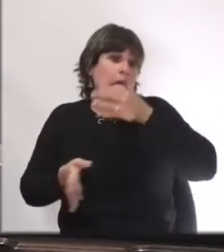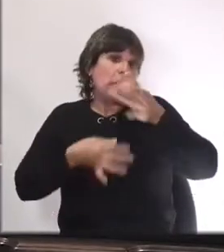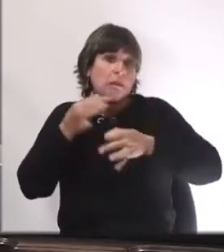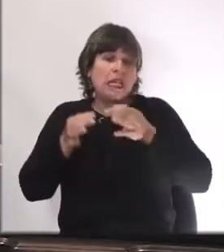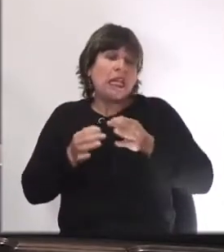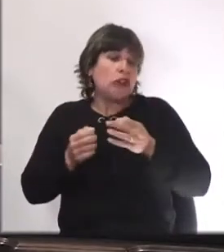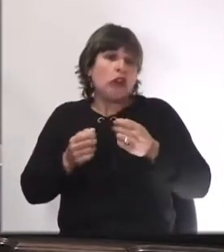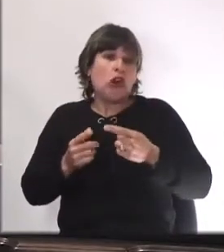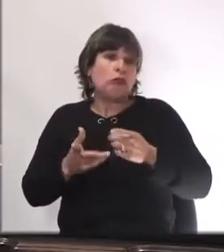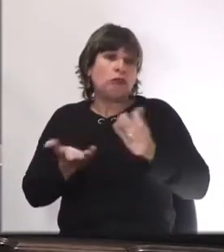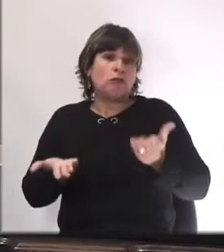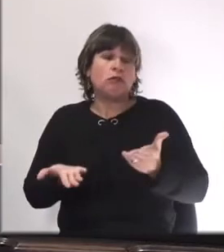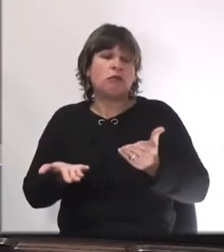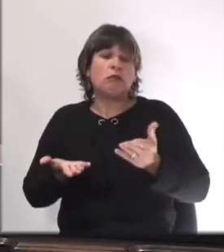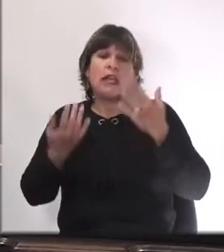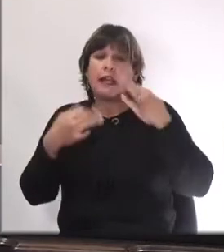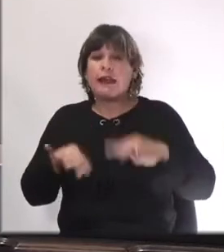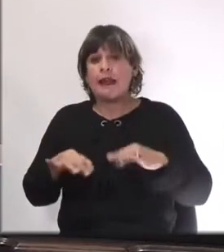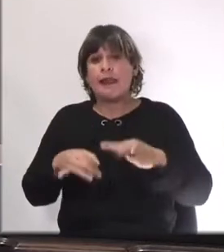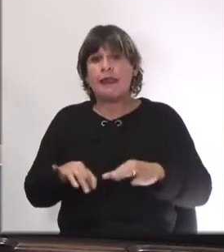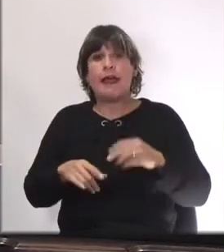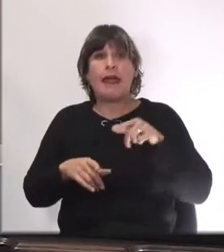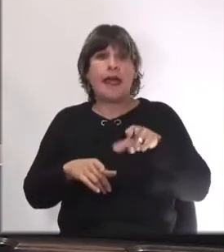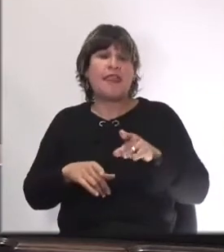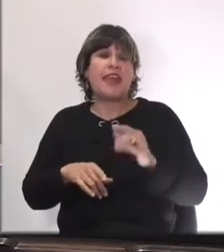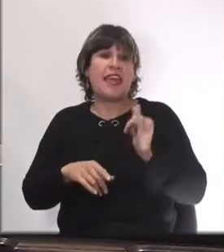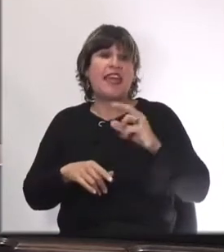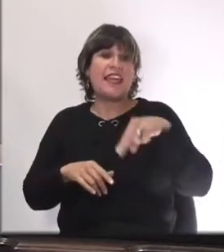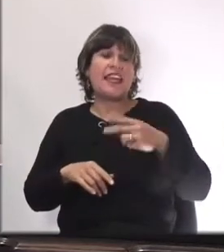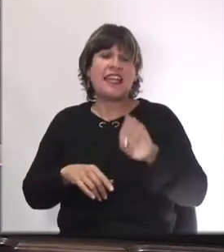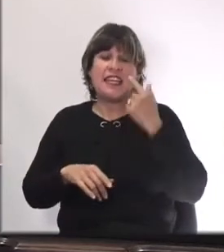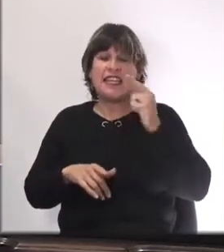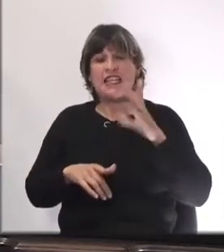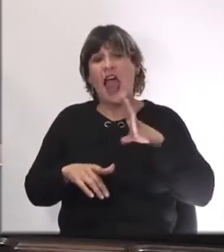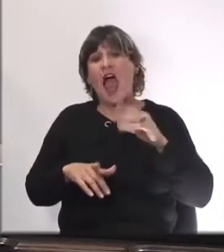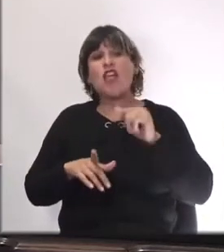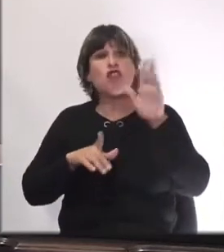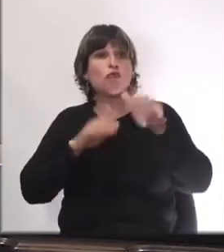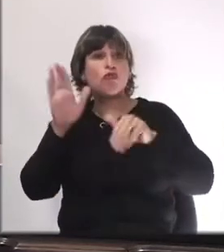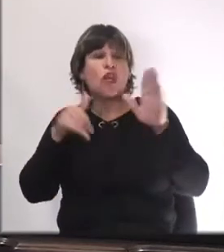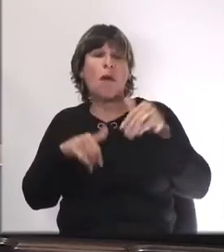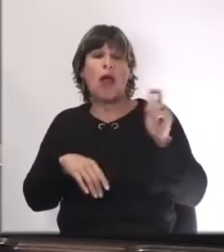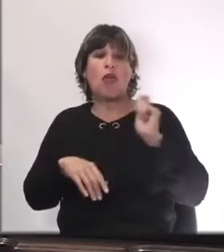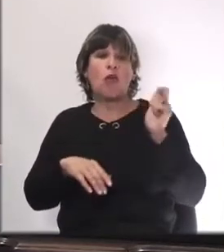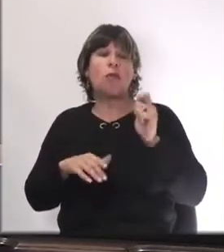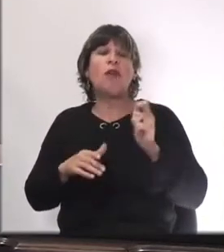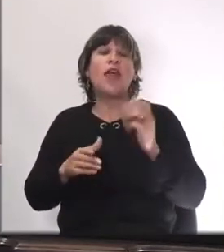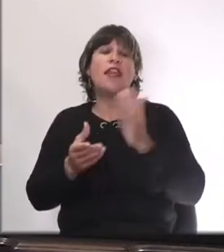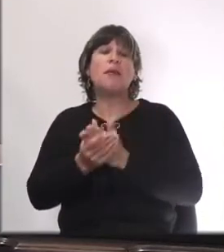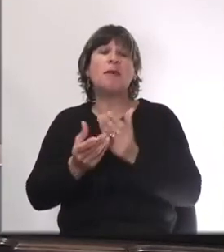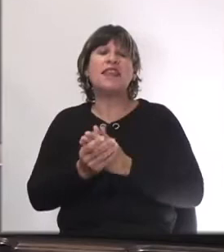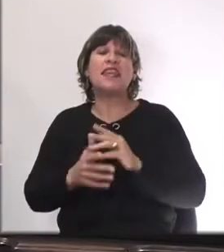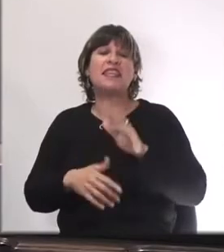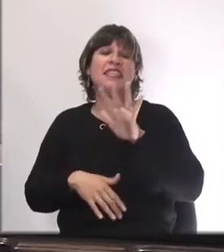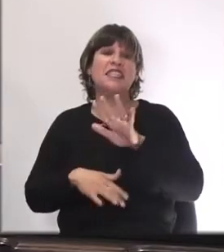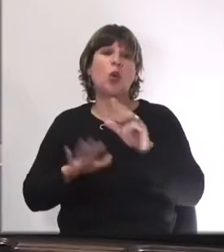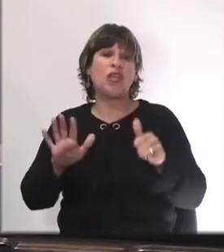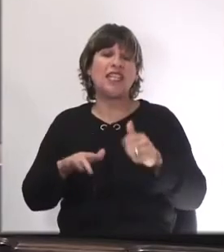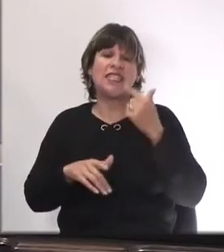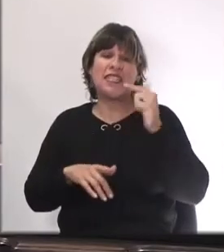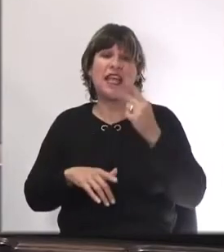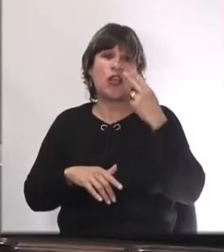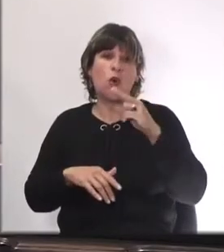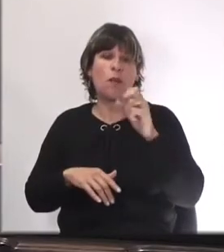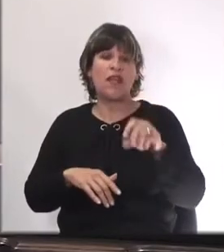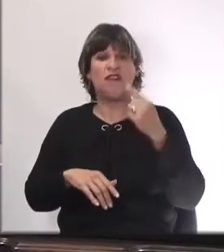da es que, en realidad, el INDA no tiene mercadería porque hay una licitación pública, el expediente 56 de 2020, a proveedores de